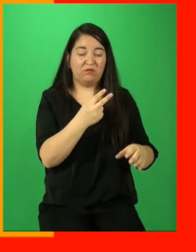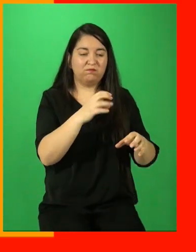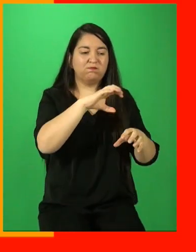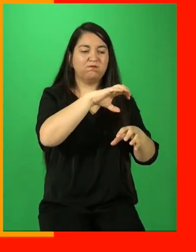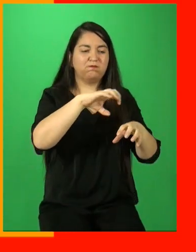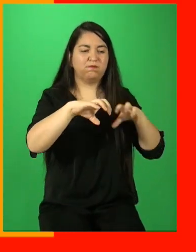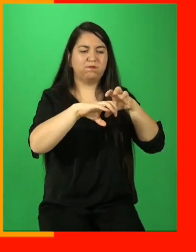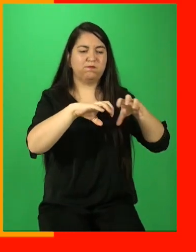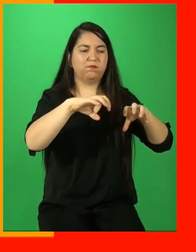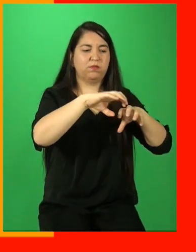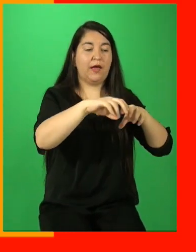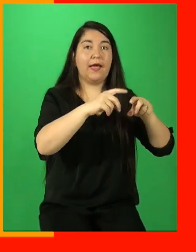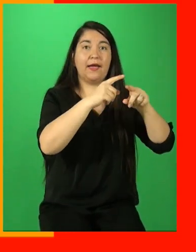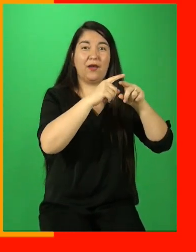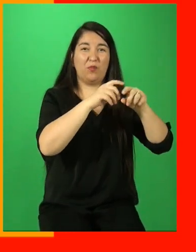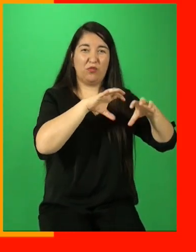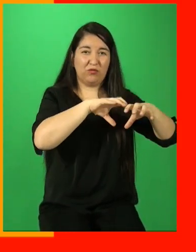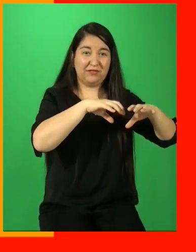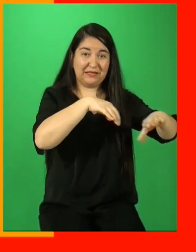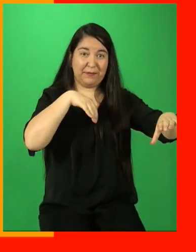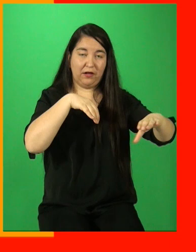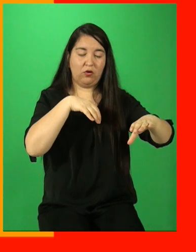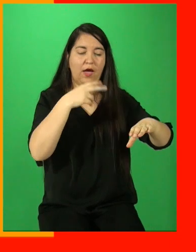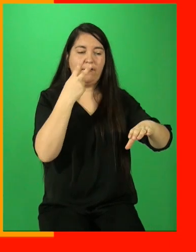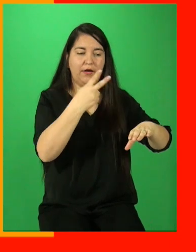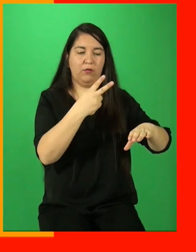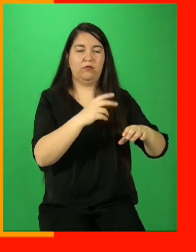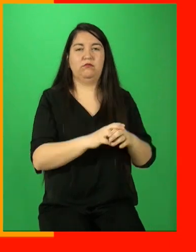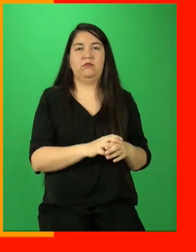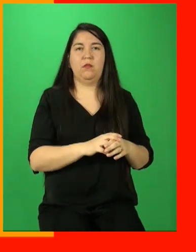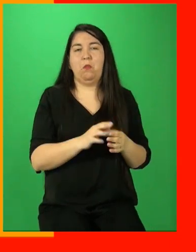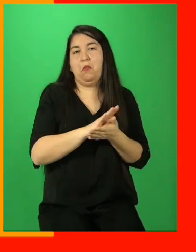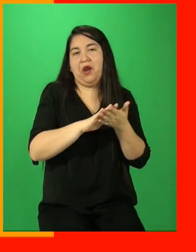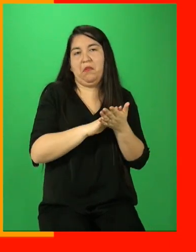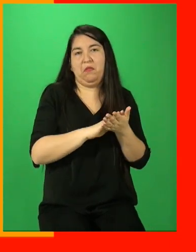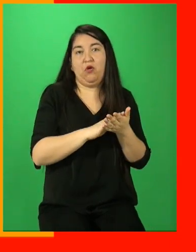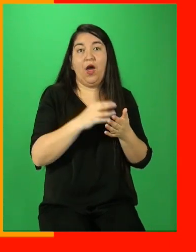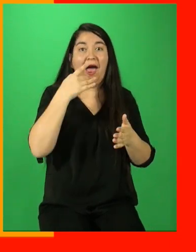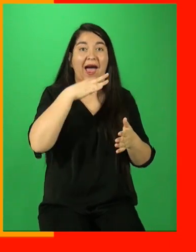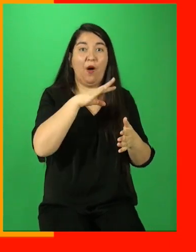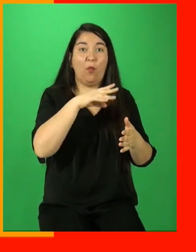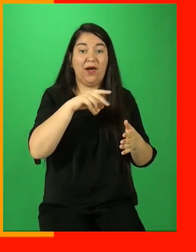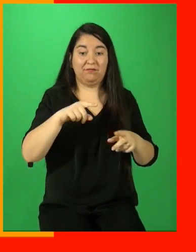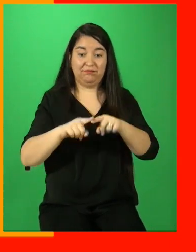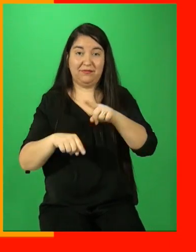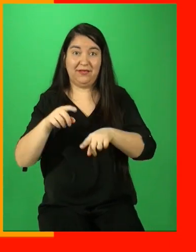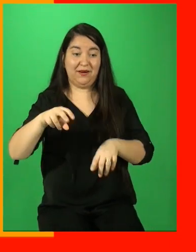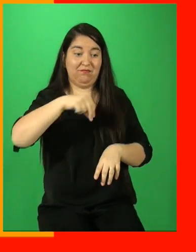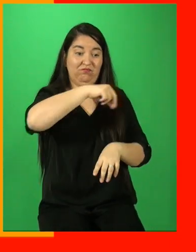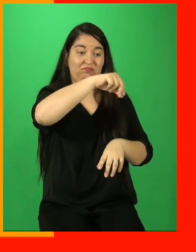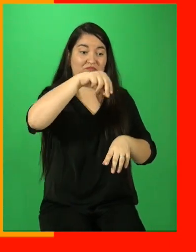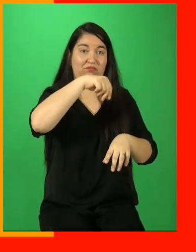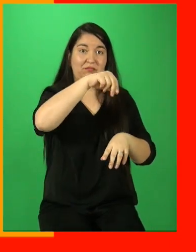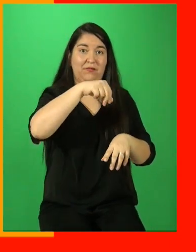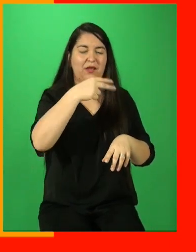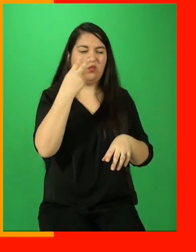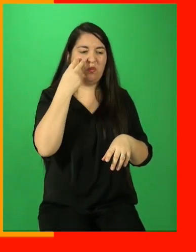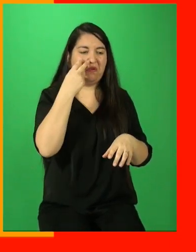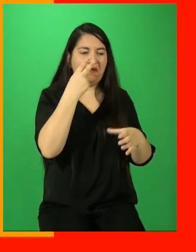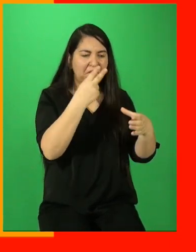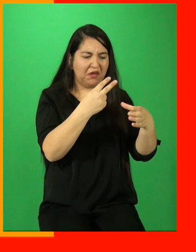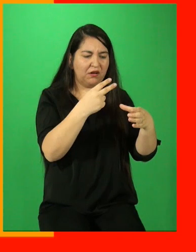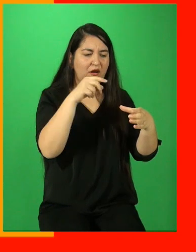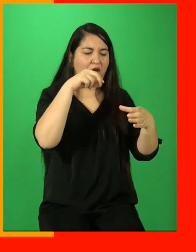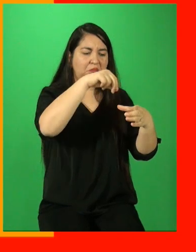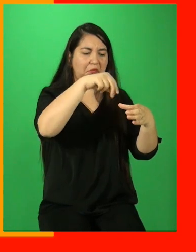podemos ver sus componentes. Por ejemplo, agua con tierra. Nosotros evidentemente vamos a mirar ese